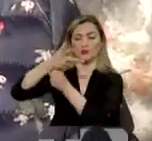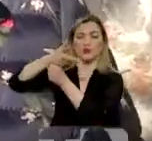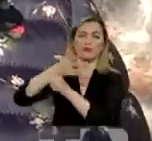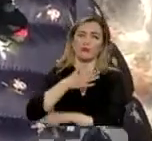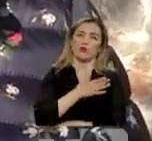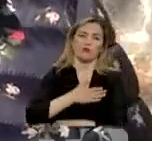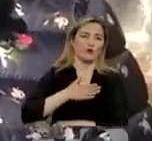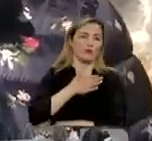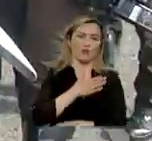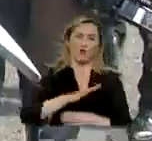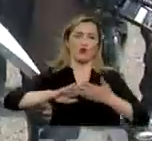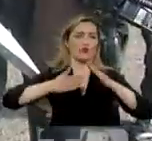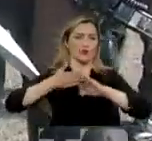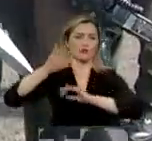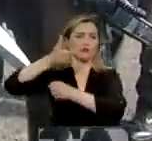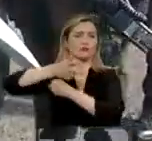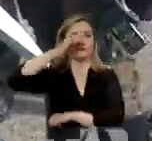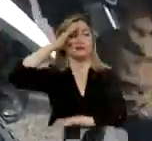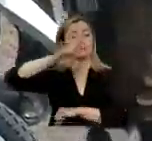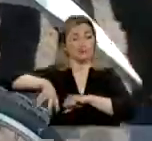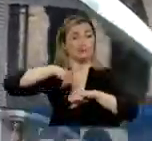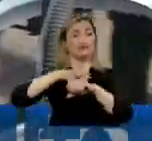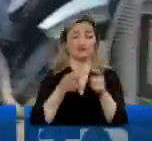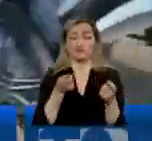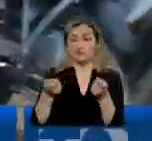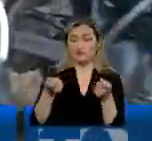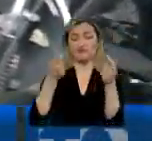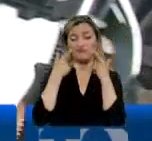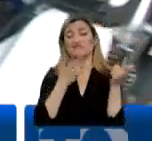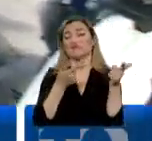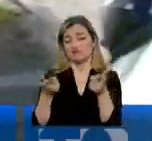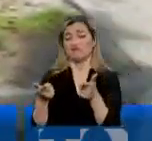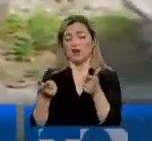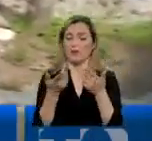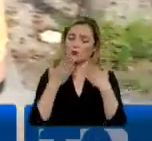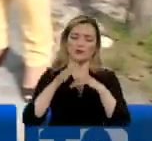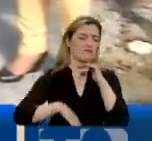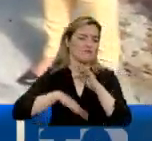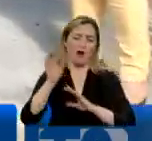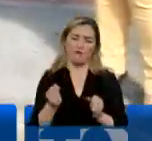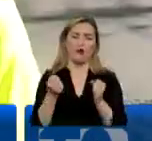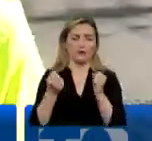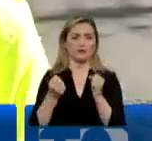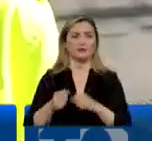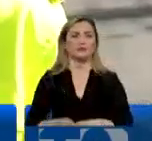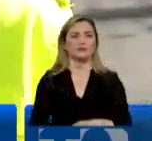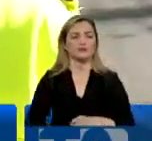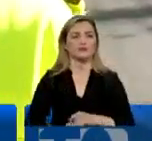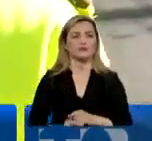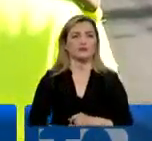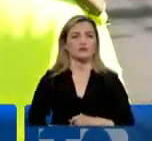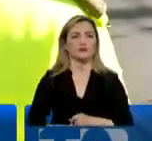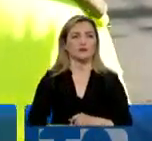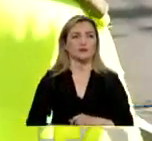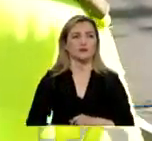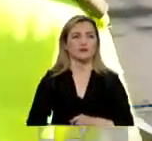águila comunitario. Aunque la policía en este sector realiza patrullajes, se comprometió a intensificarlos. Nosotros vamos a